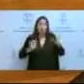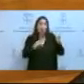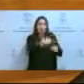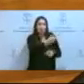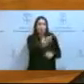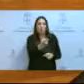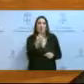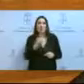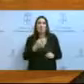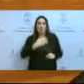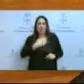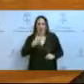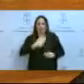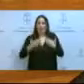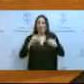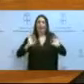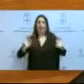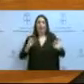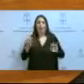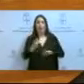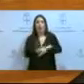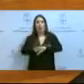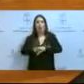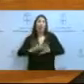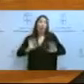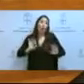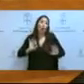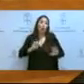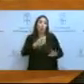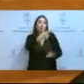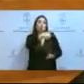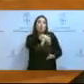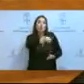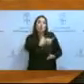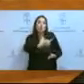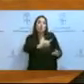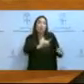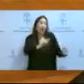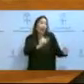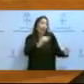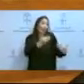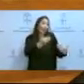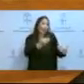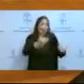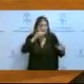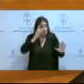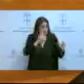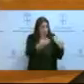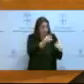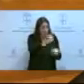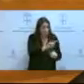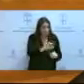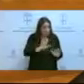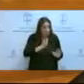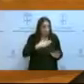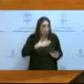había nada que hablar conmigo, que le llegué con el Gobierno, que en todo caso lo hablarían ustedes, que no sé si lo hablaron, pero si lo hablaron, desde luego, eso no